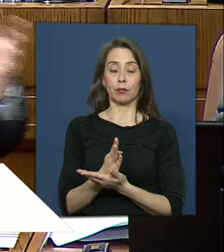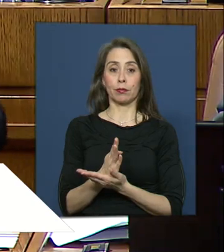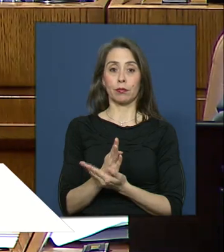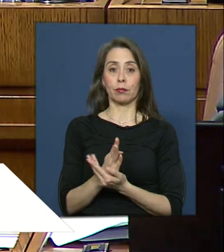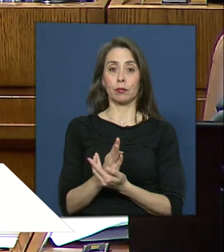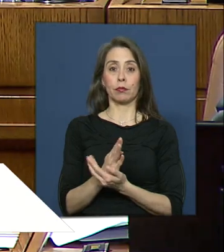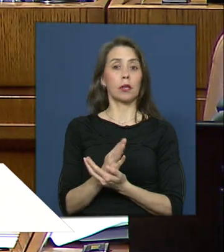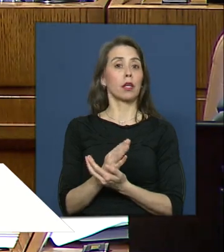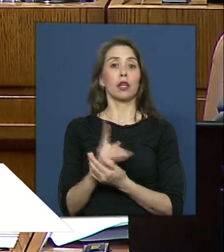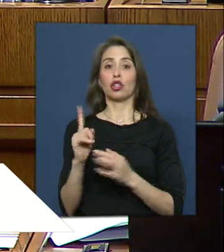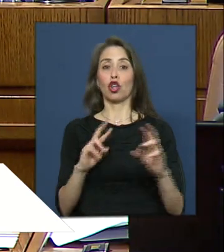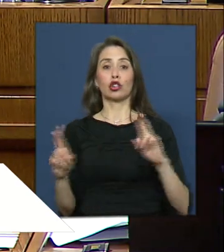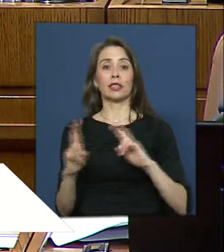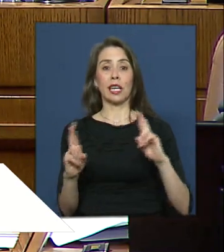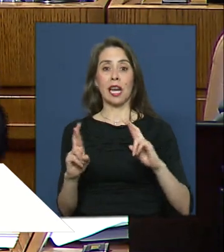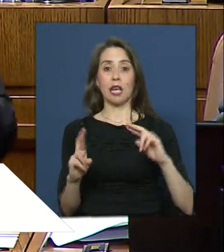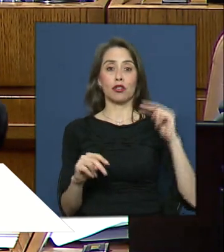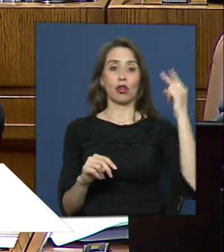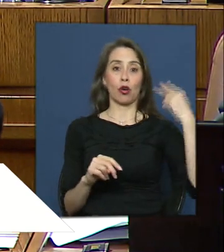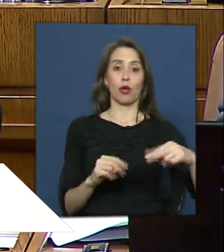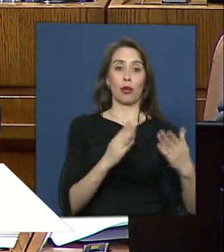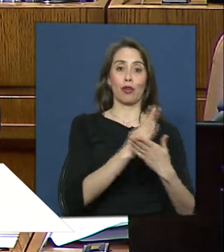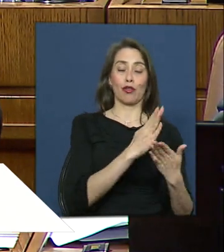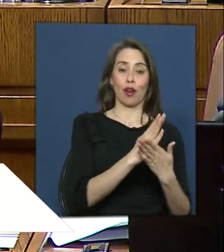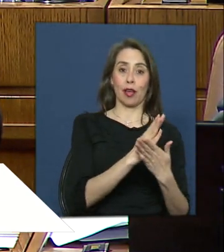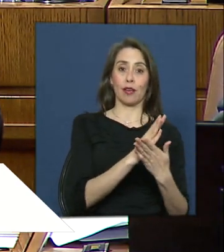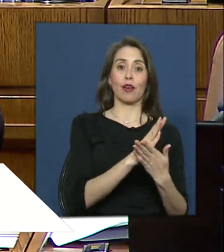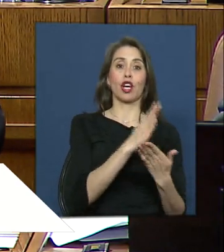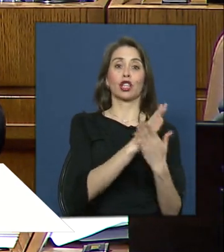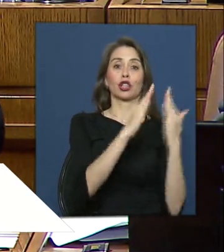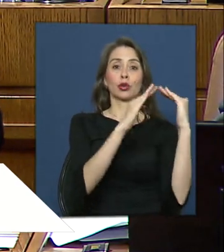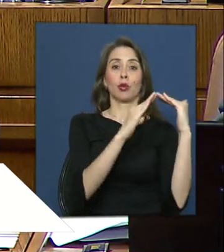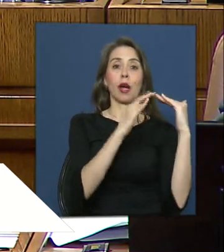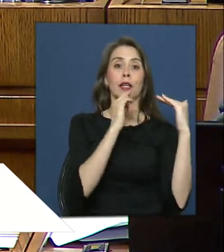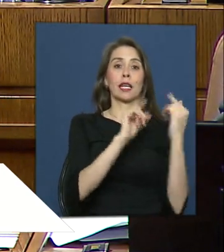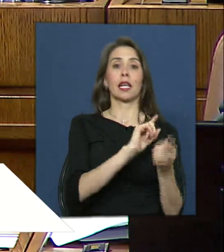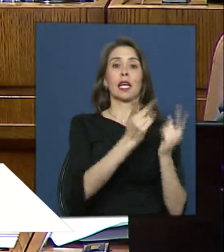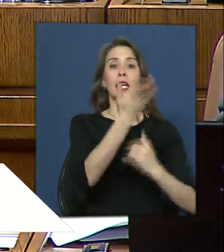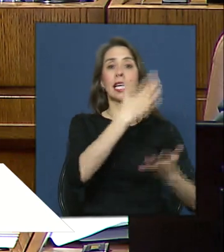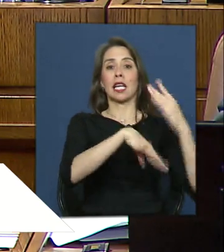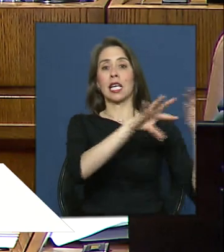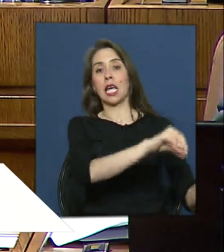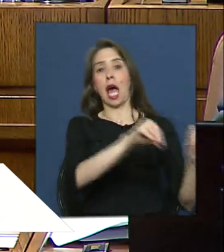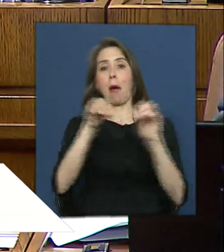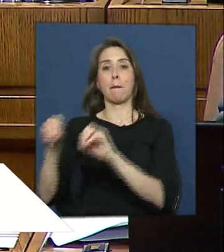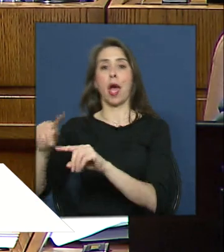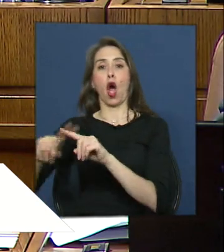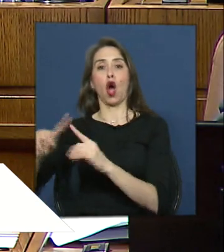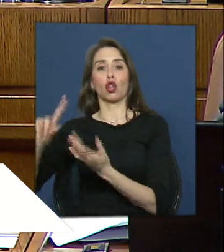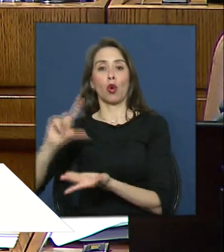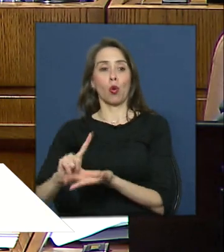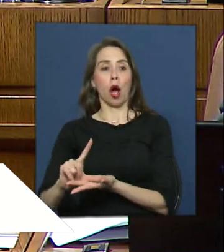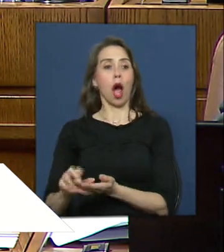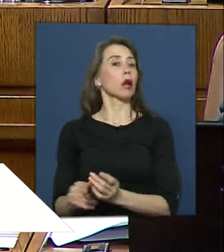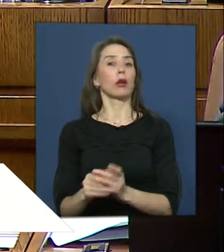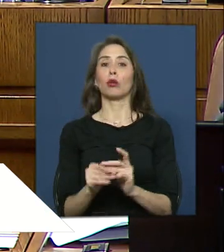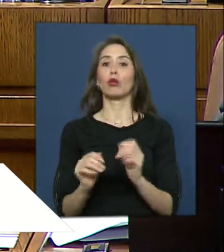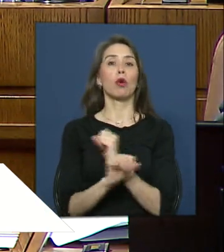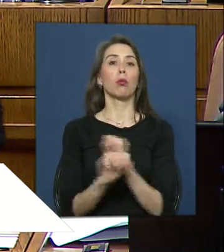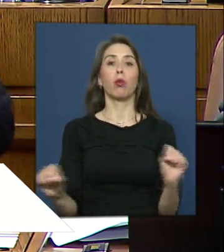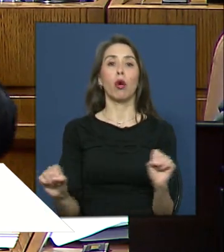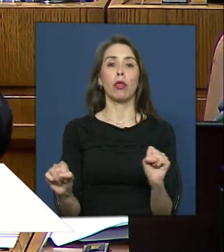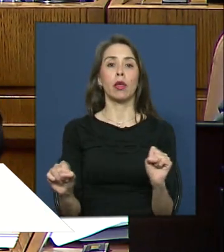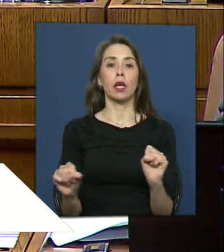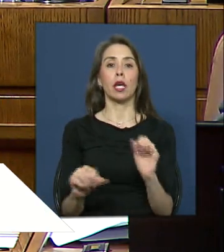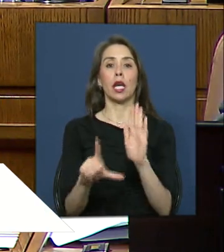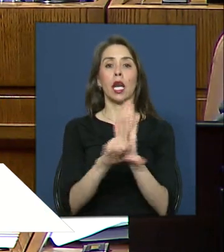no es relacionado con el sostenedor, y ese colegio quiere cambiar de lugar físico, no puede hacerlo.